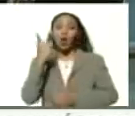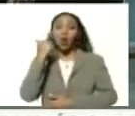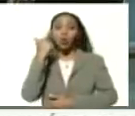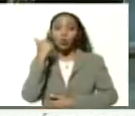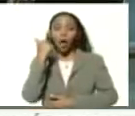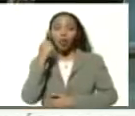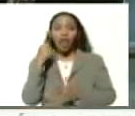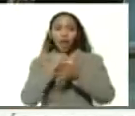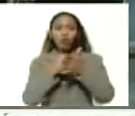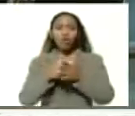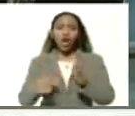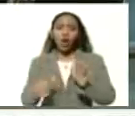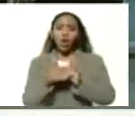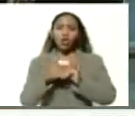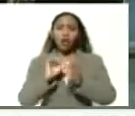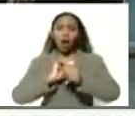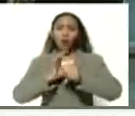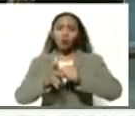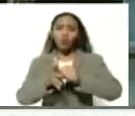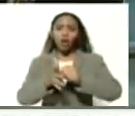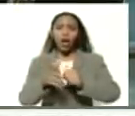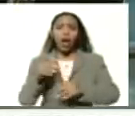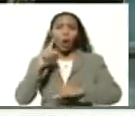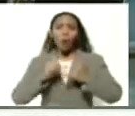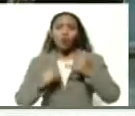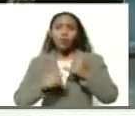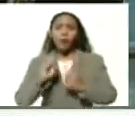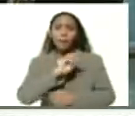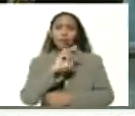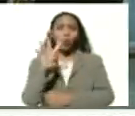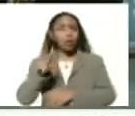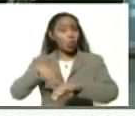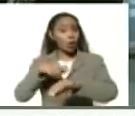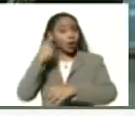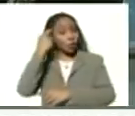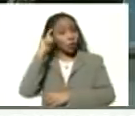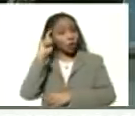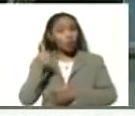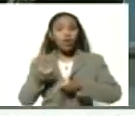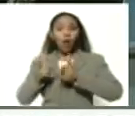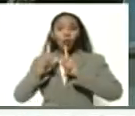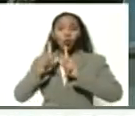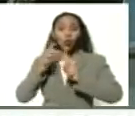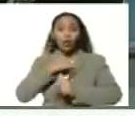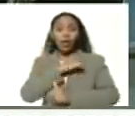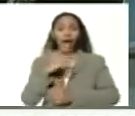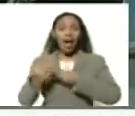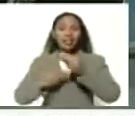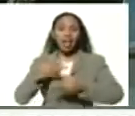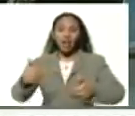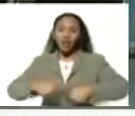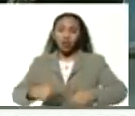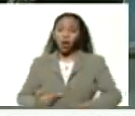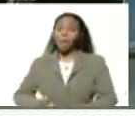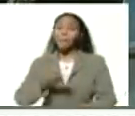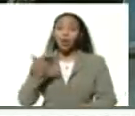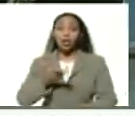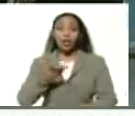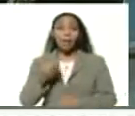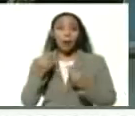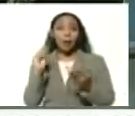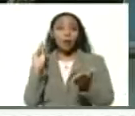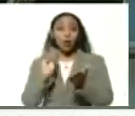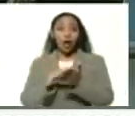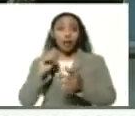de la lucha contra la COVID-19 en las últimas 24 horas, recordando que nuestras autoridades hacen un esfuerzo importante para